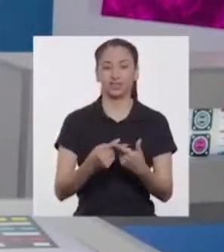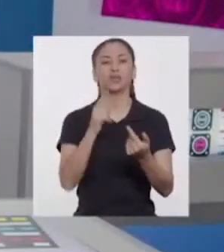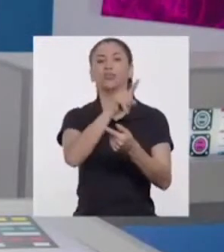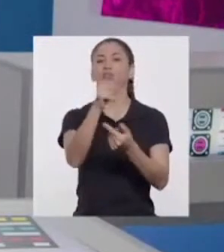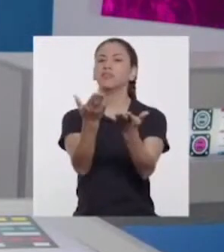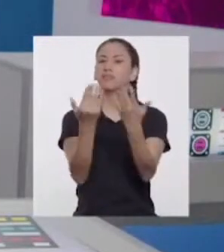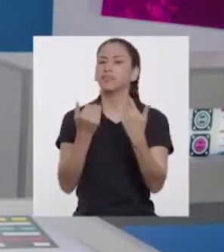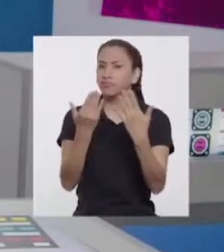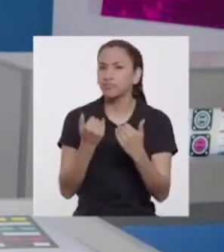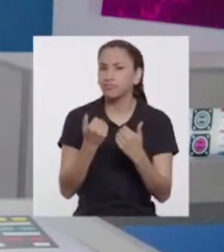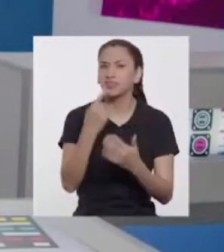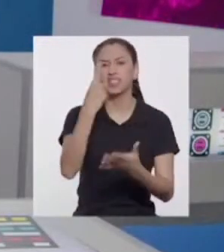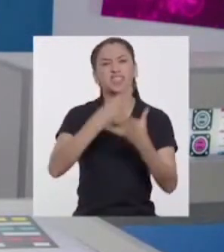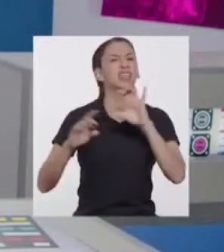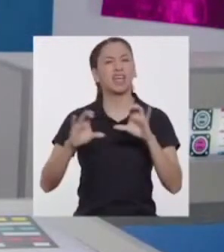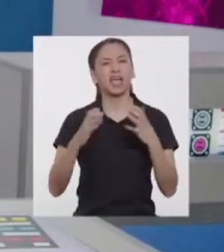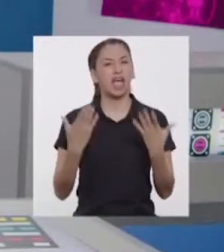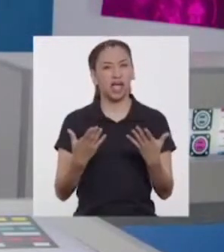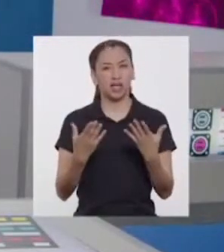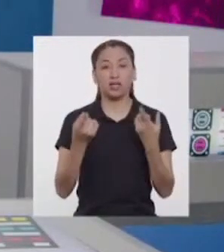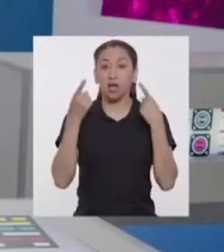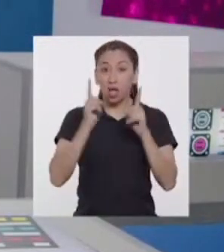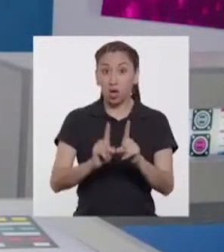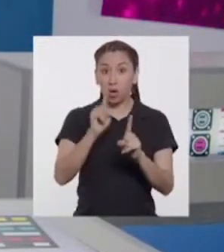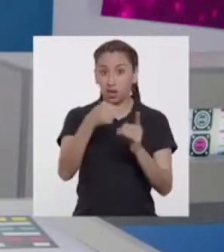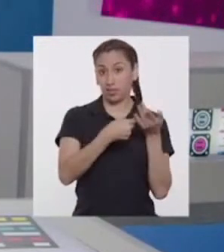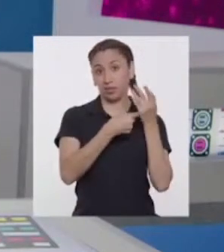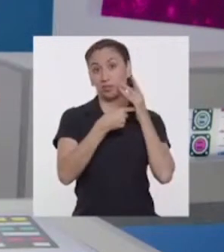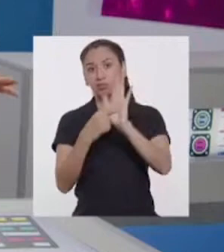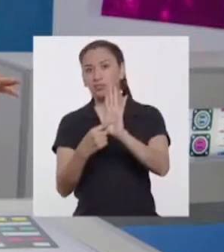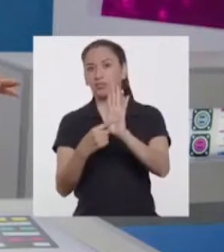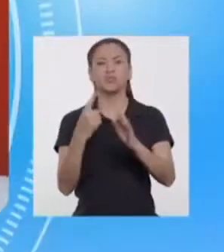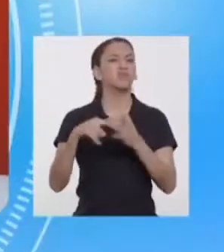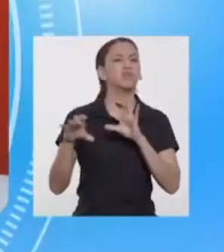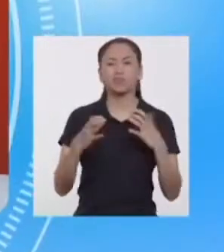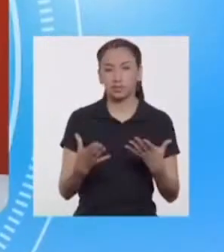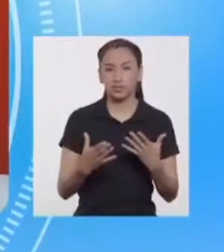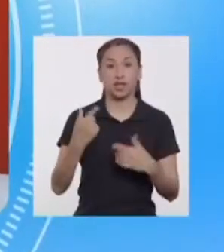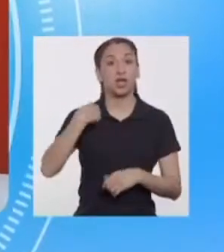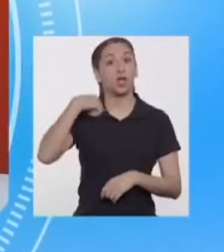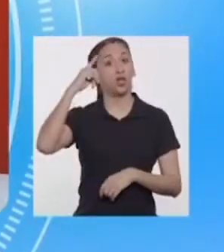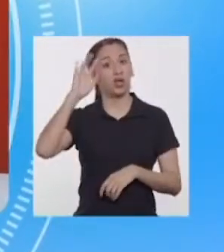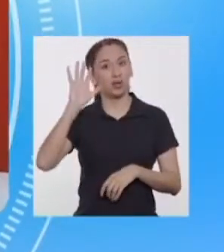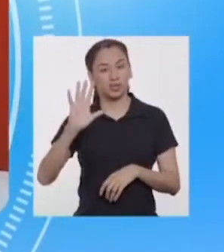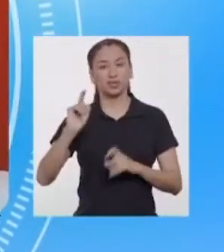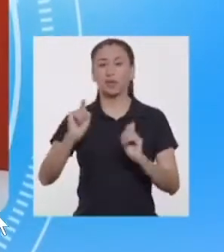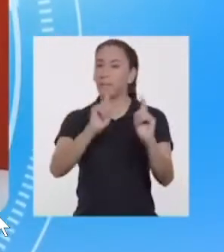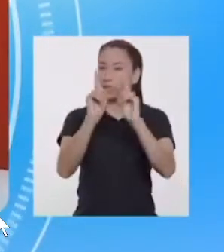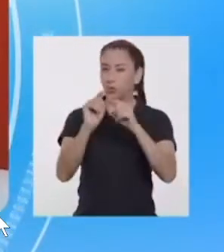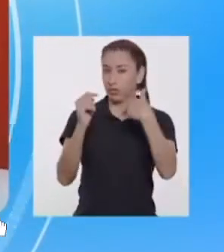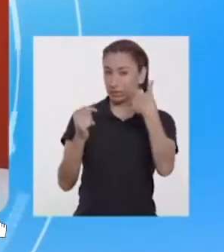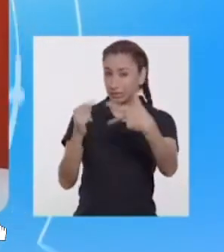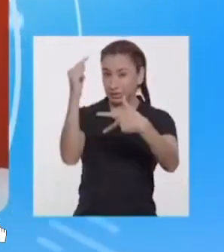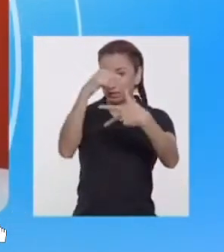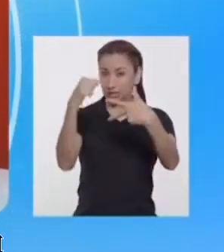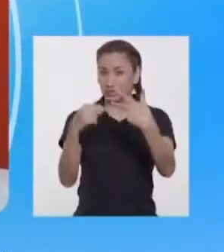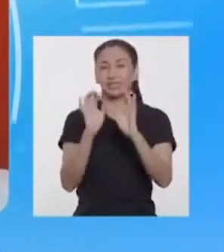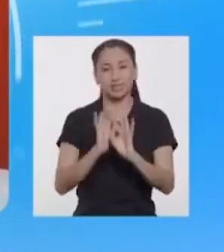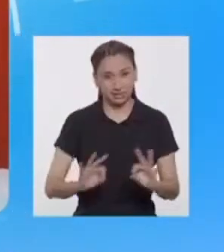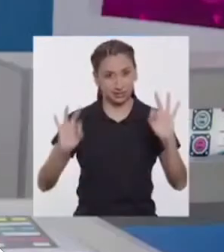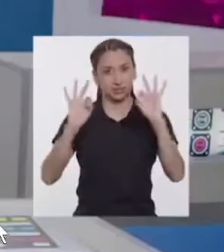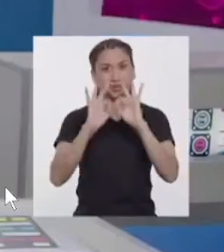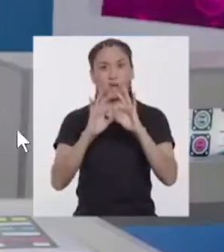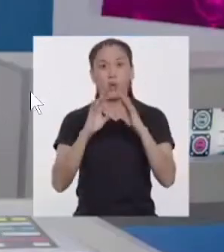Entonces, díganos, ¿qué debemos hacer durante la presentación? Creo que debemos preguntarnos tres cosas